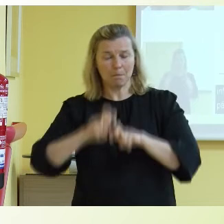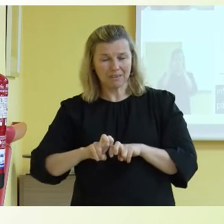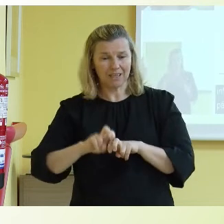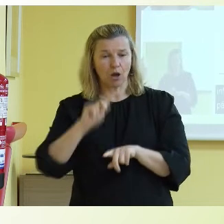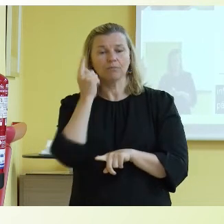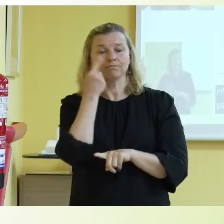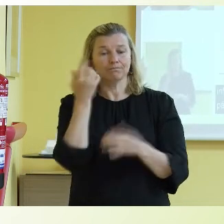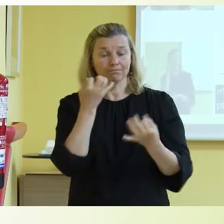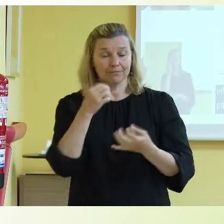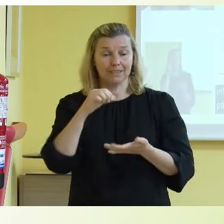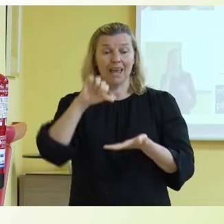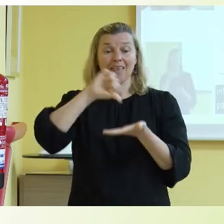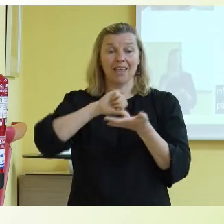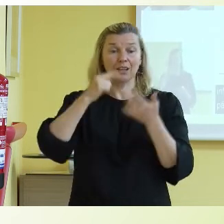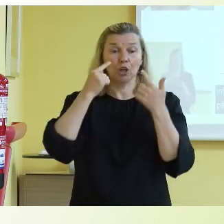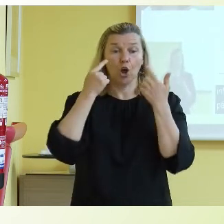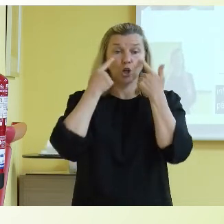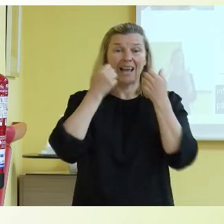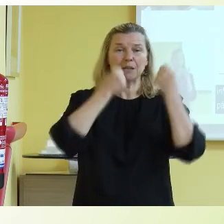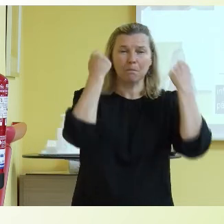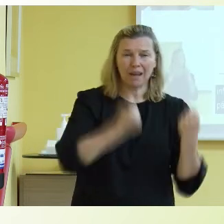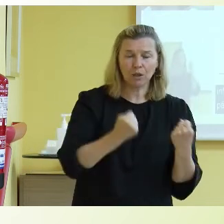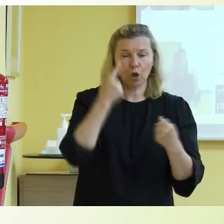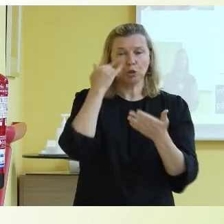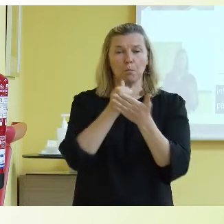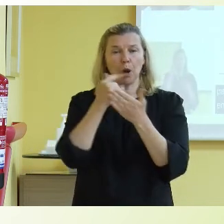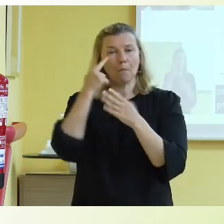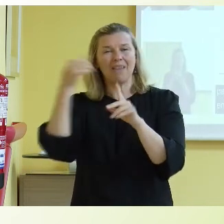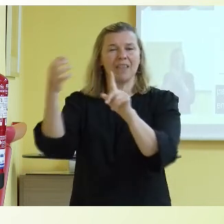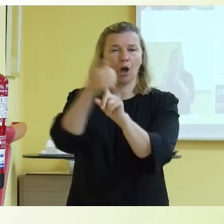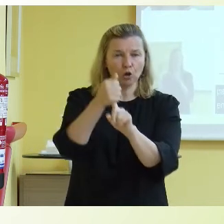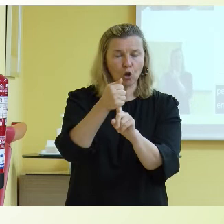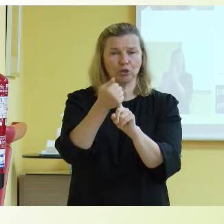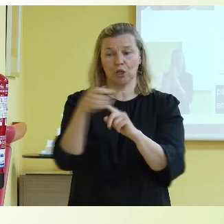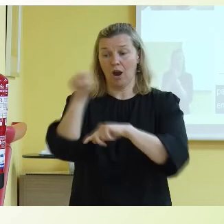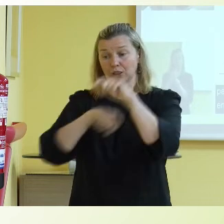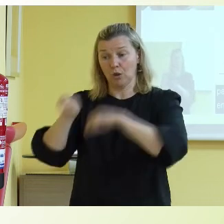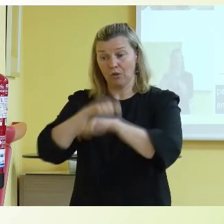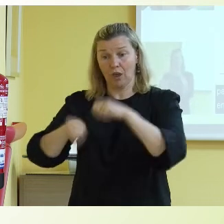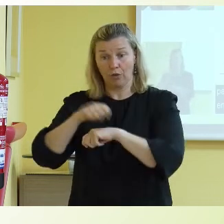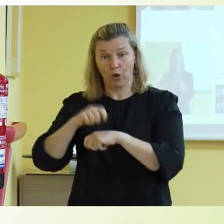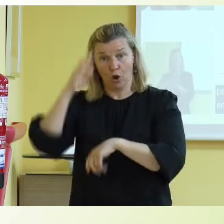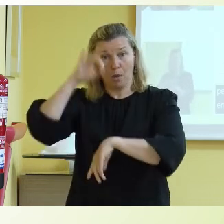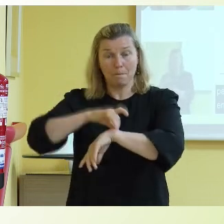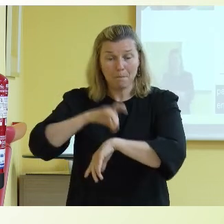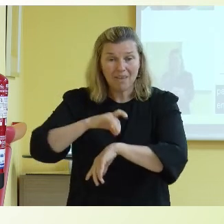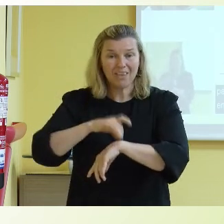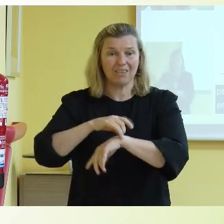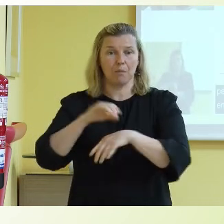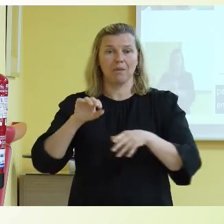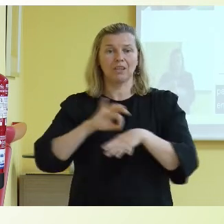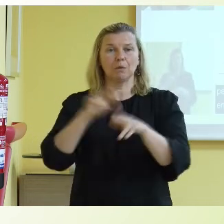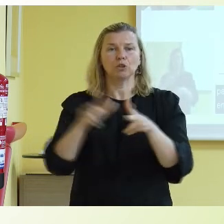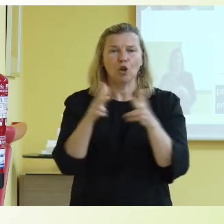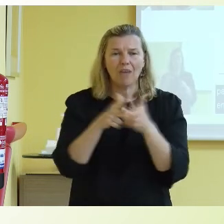encontramos centros expertos, pruebas diagnósticas, asociaciones de pacientes, medicamentos huérfanos, servicios sociales, proyectos